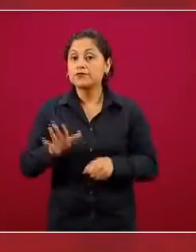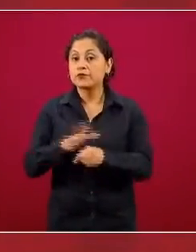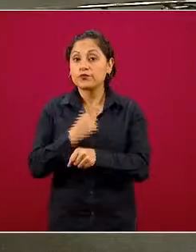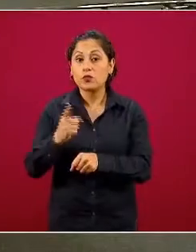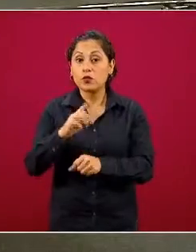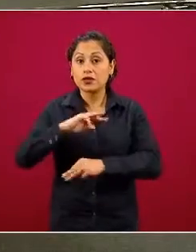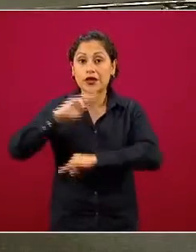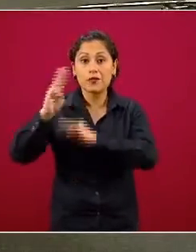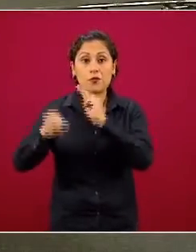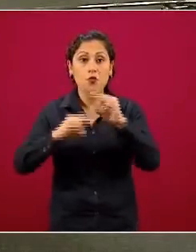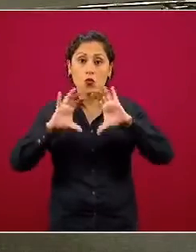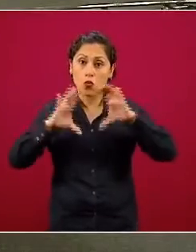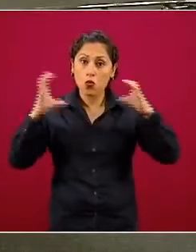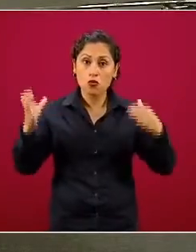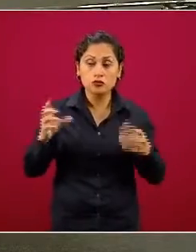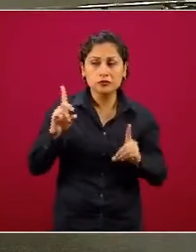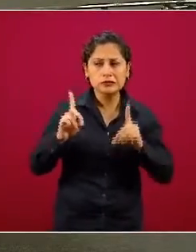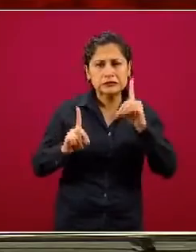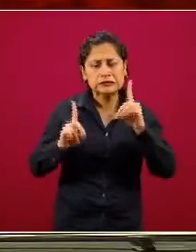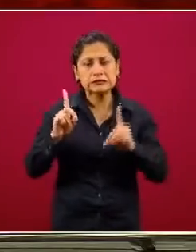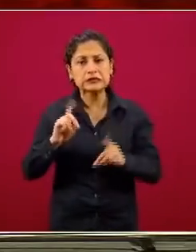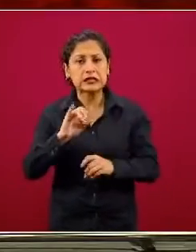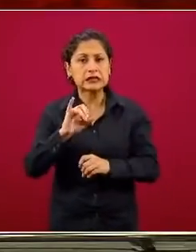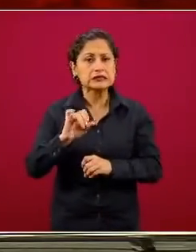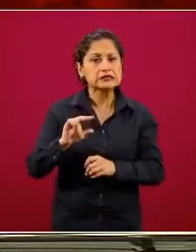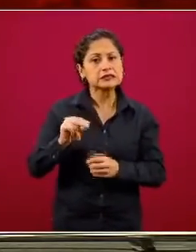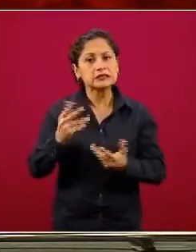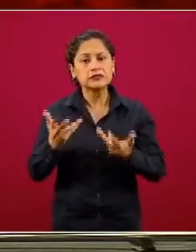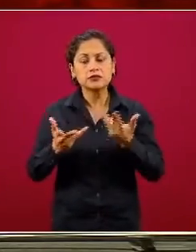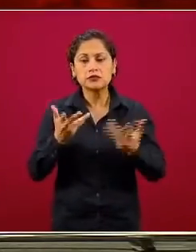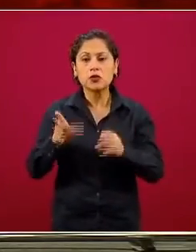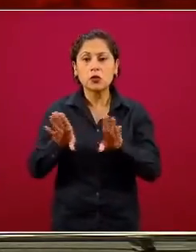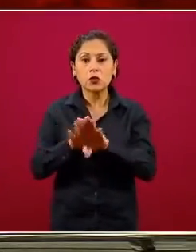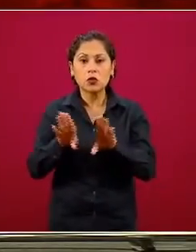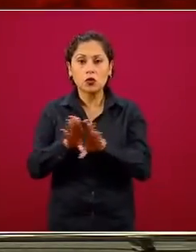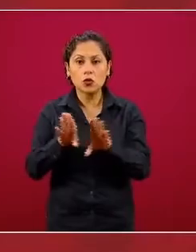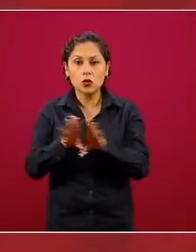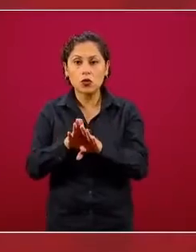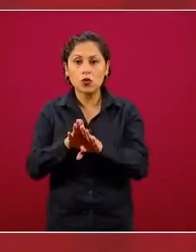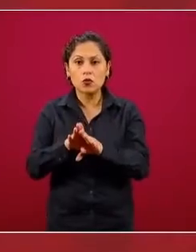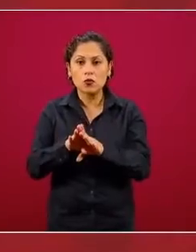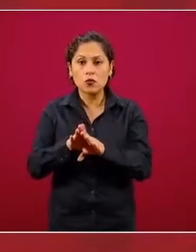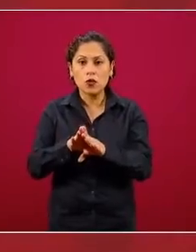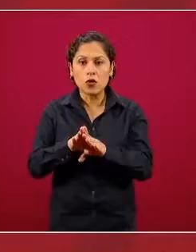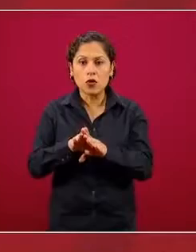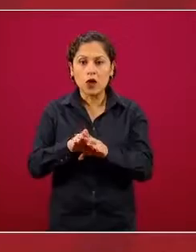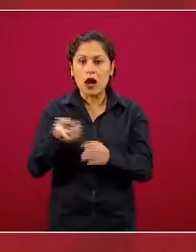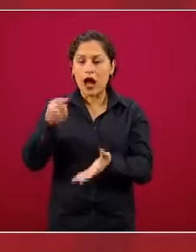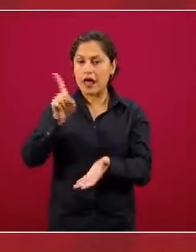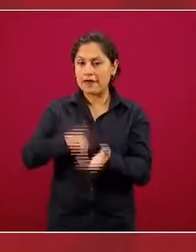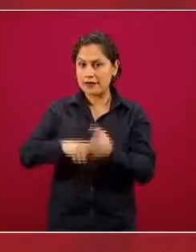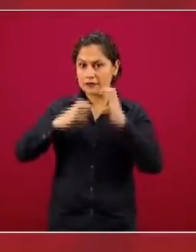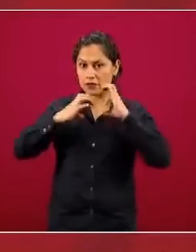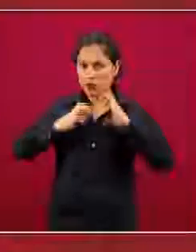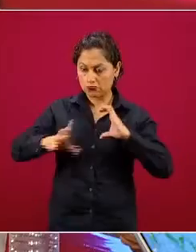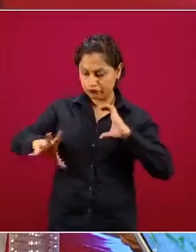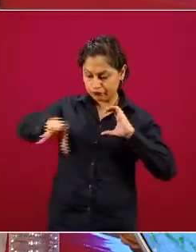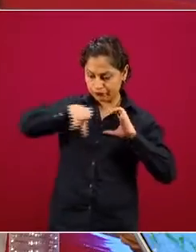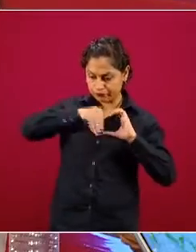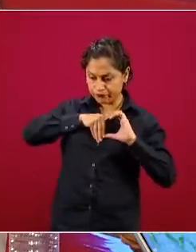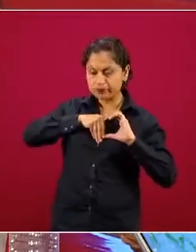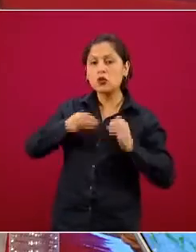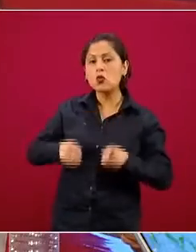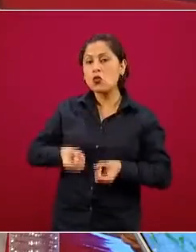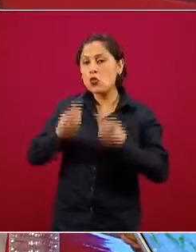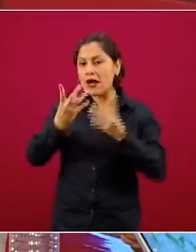todo el mundo sobre cómo interpretar los títulos, las concentraciones de anticuerpos, pero cuando esto ya se valide, en algún